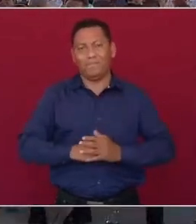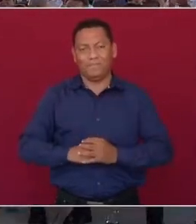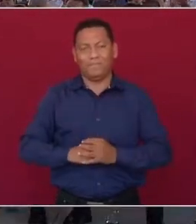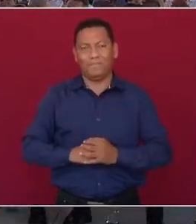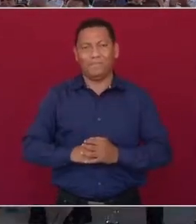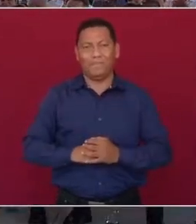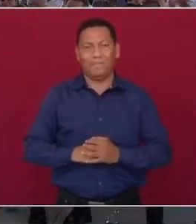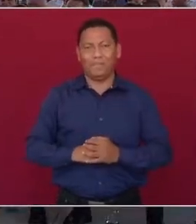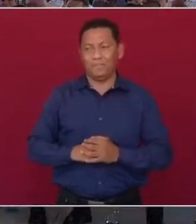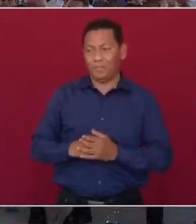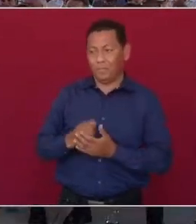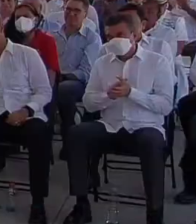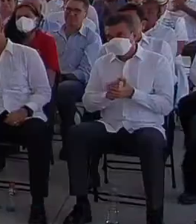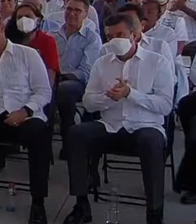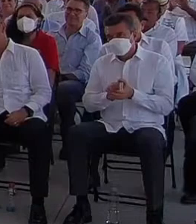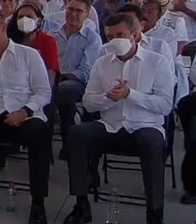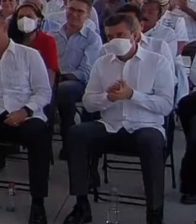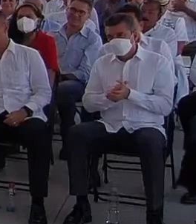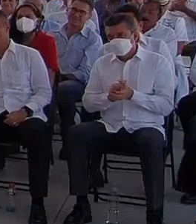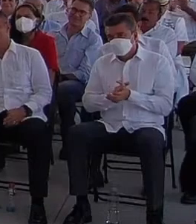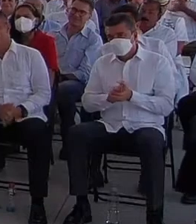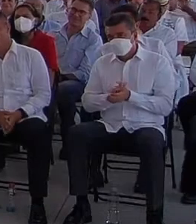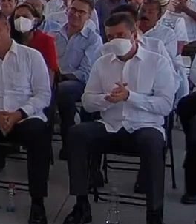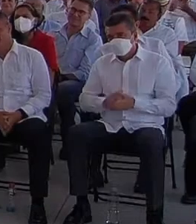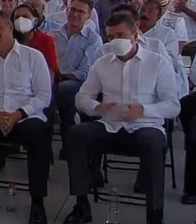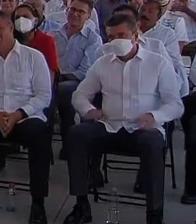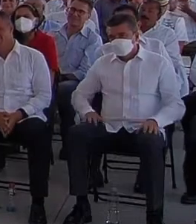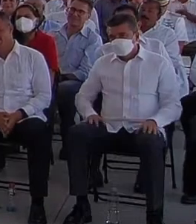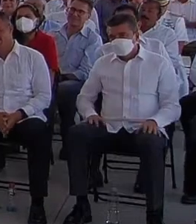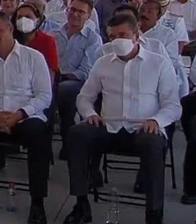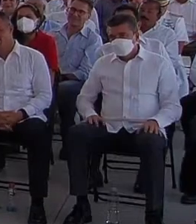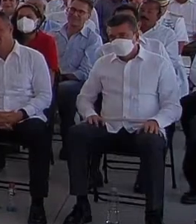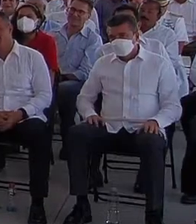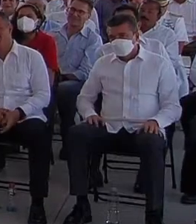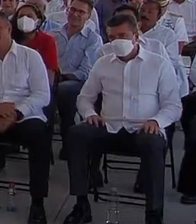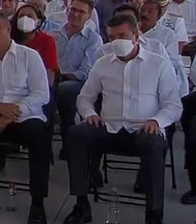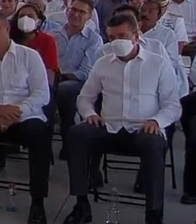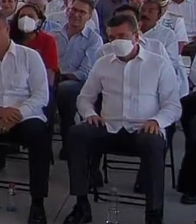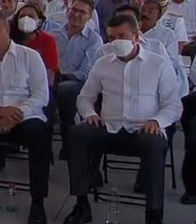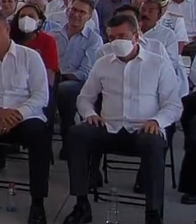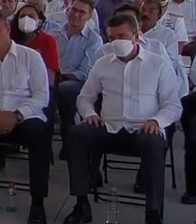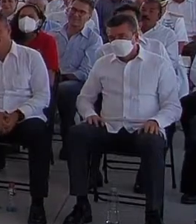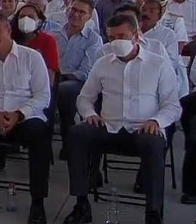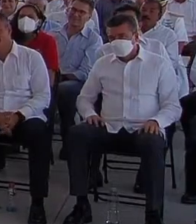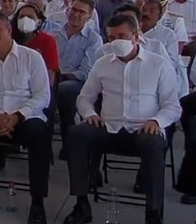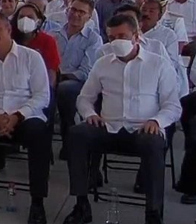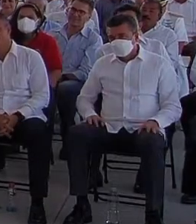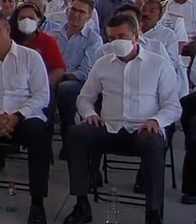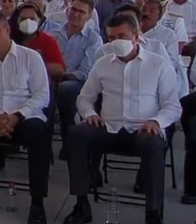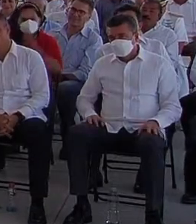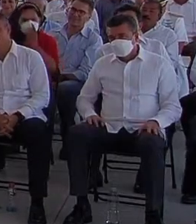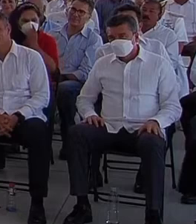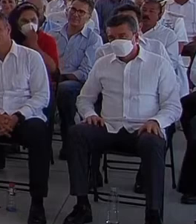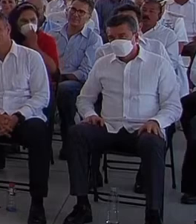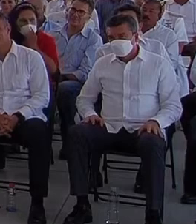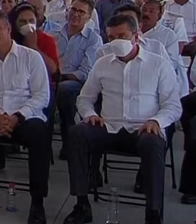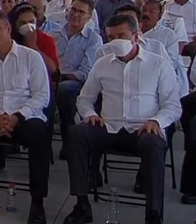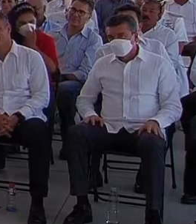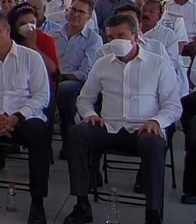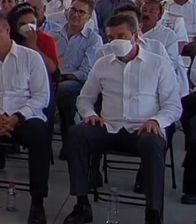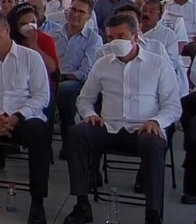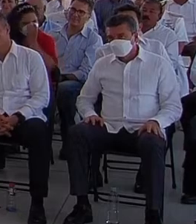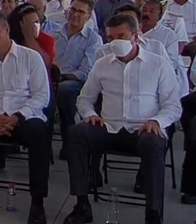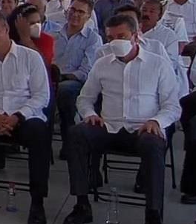Aquí está el gobernador de Oaxaca, Alejandro Murat, que está recibiendo esta buena